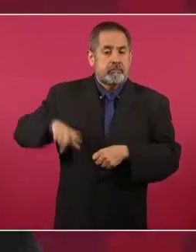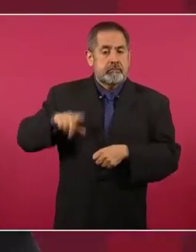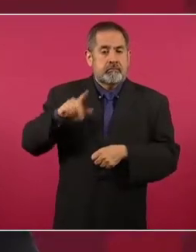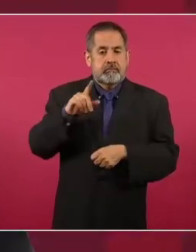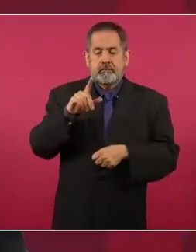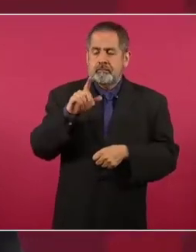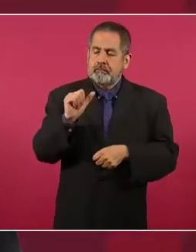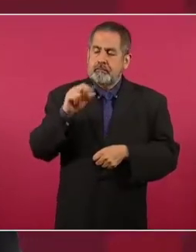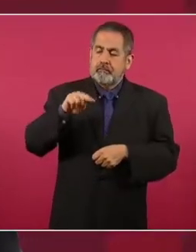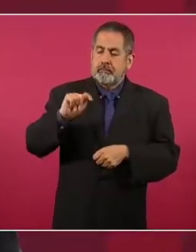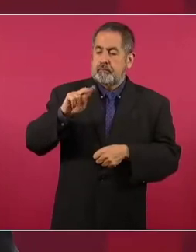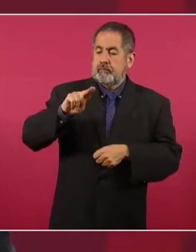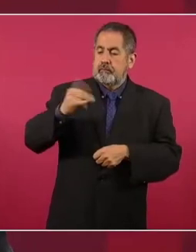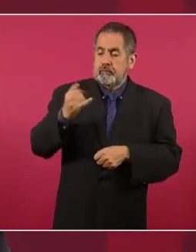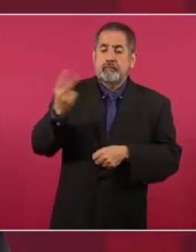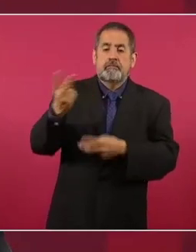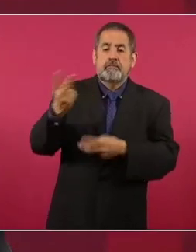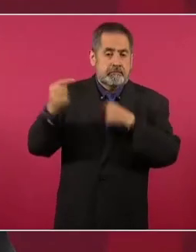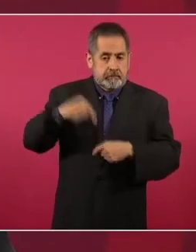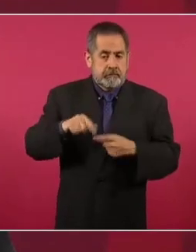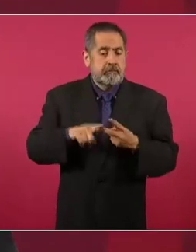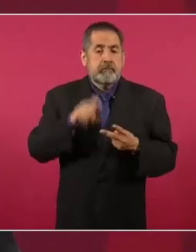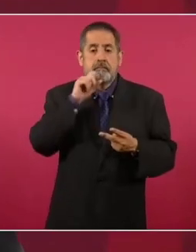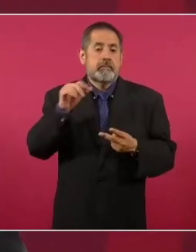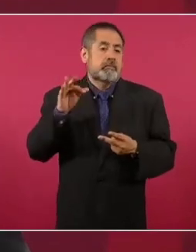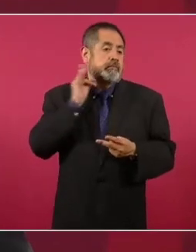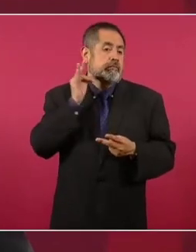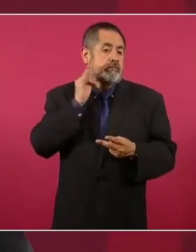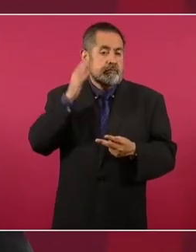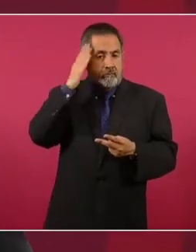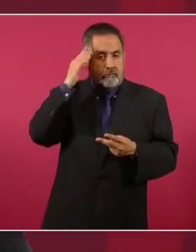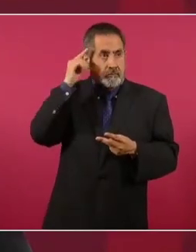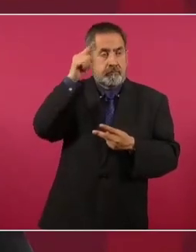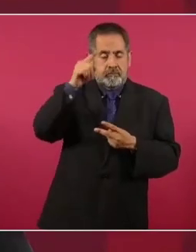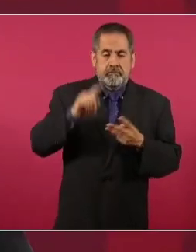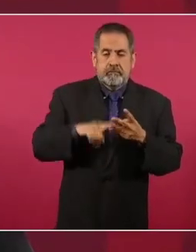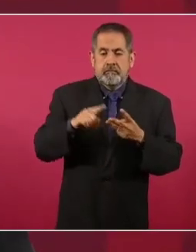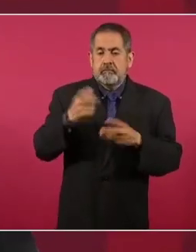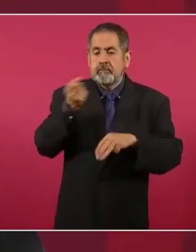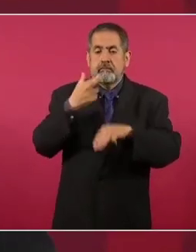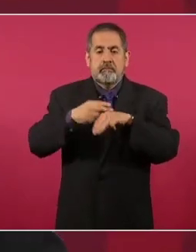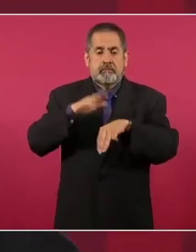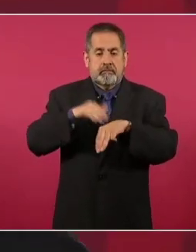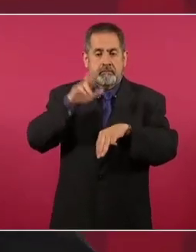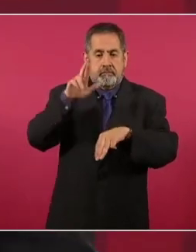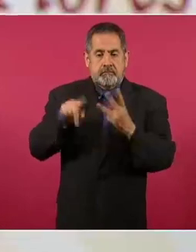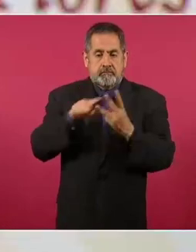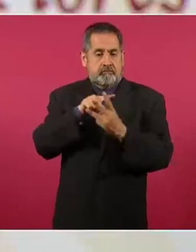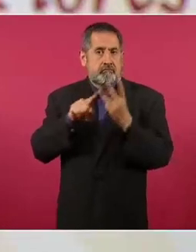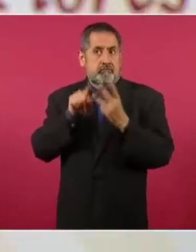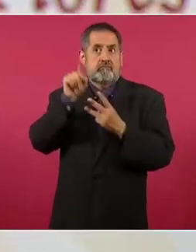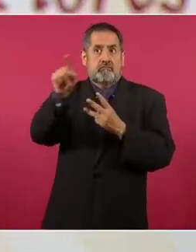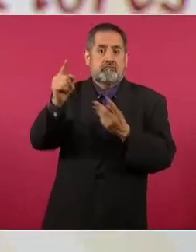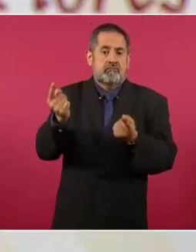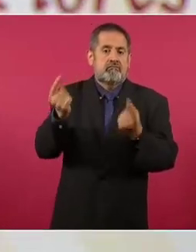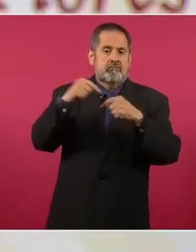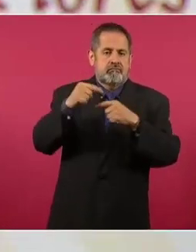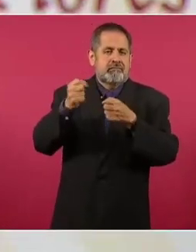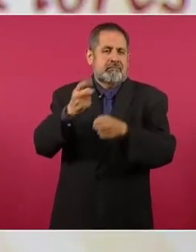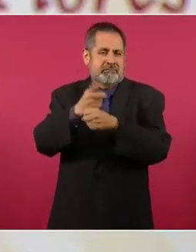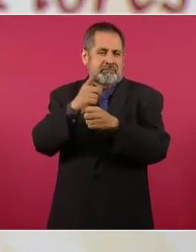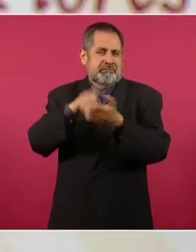Anthony Blinken. También estuvo el fiscal general y el secretario Mayorkas de DHS, Seguridad Interior